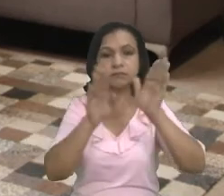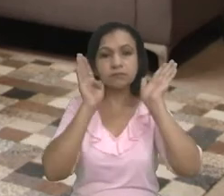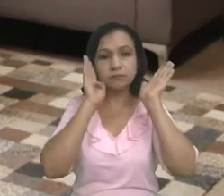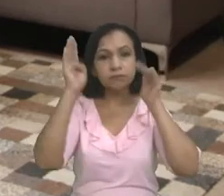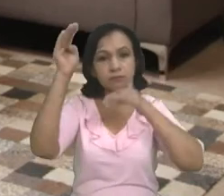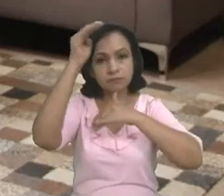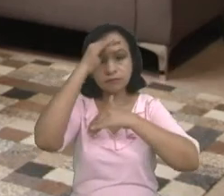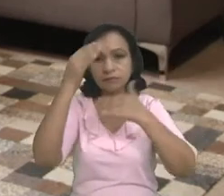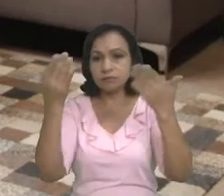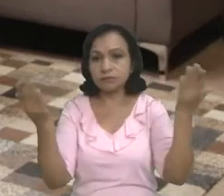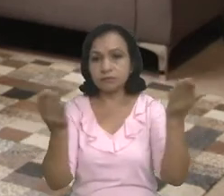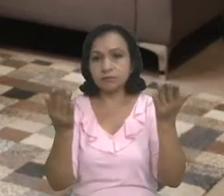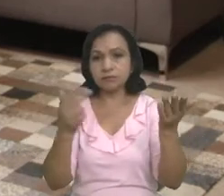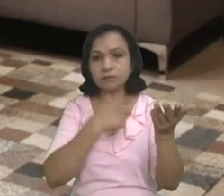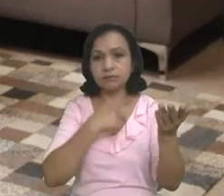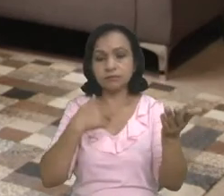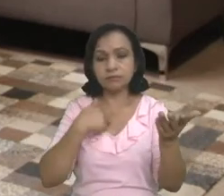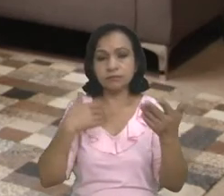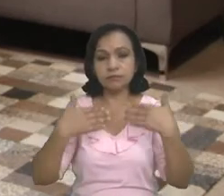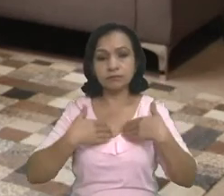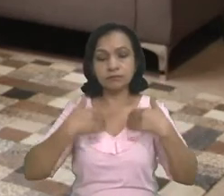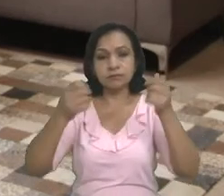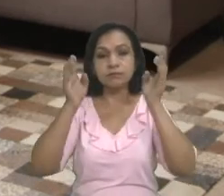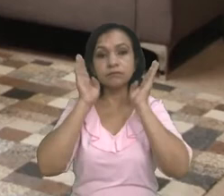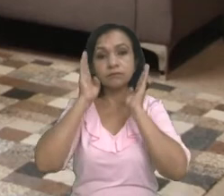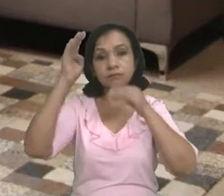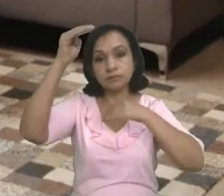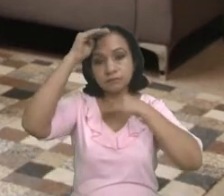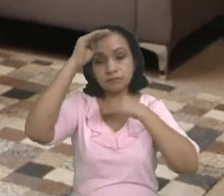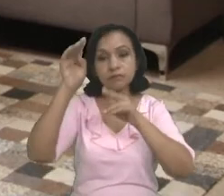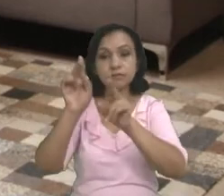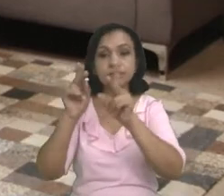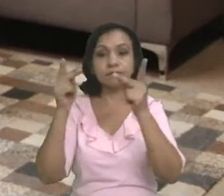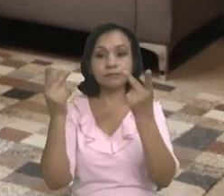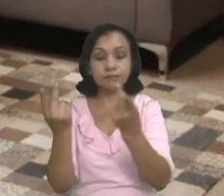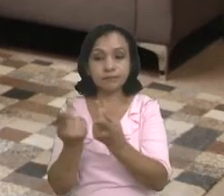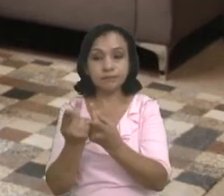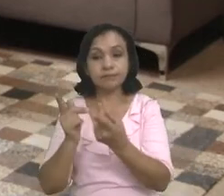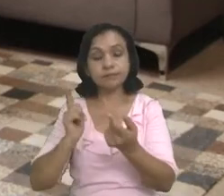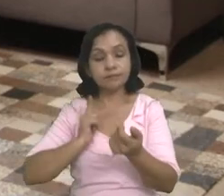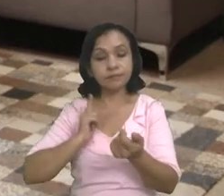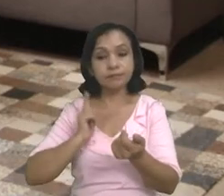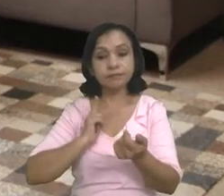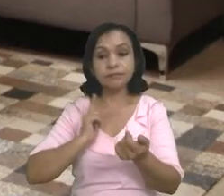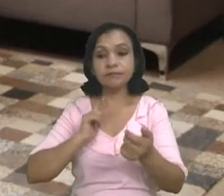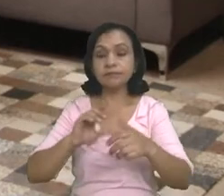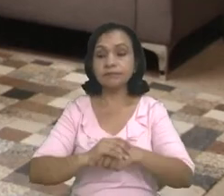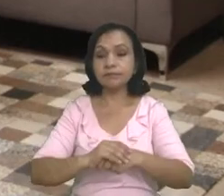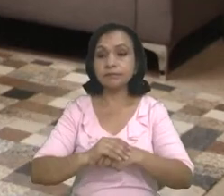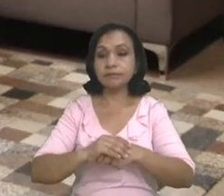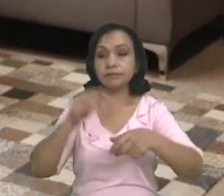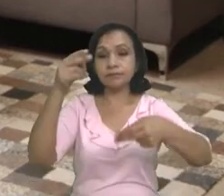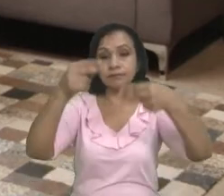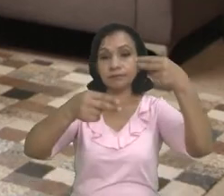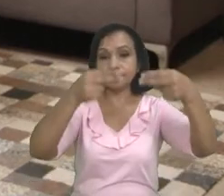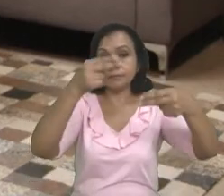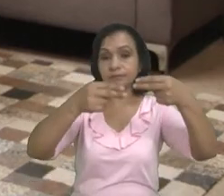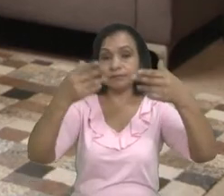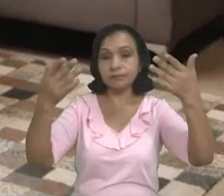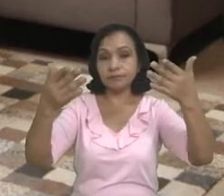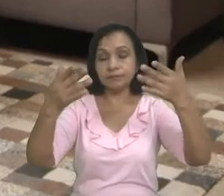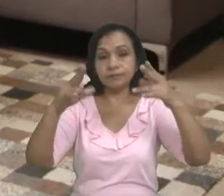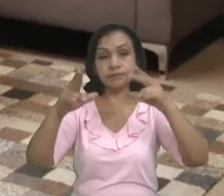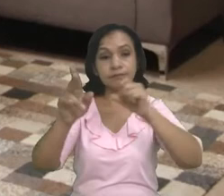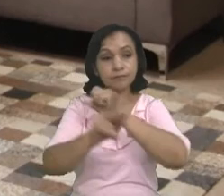información correctiva oportuna del sistema de salud privado al sistema público pues para mantener una estadística estándar del país